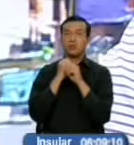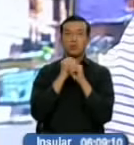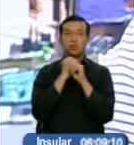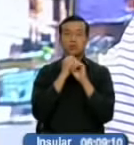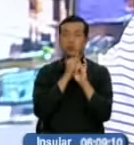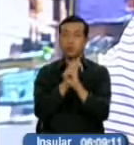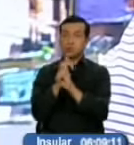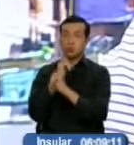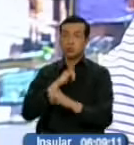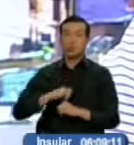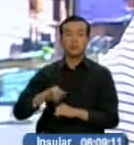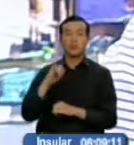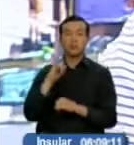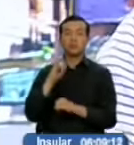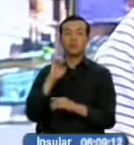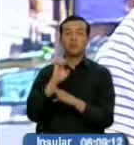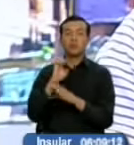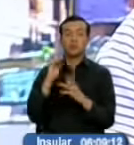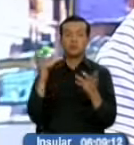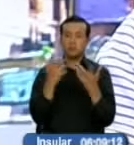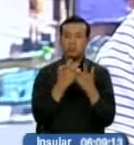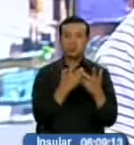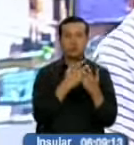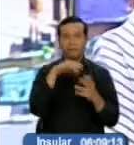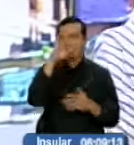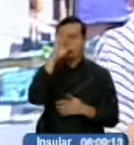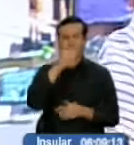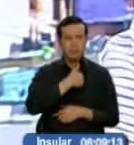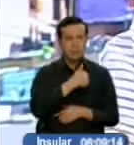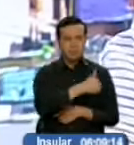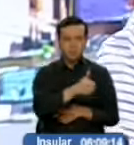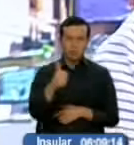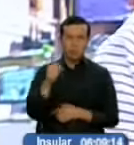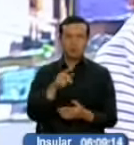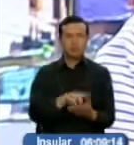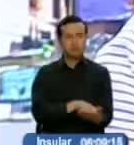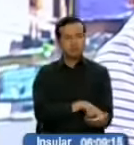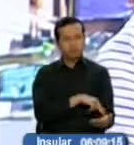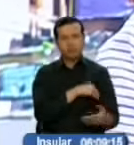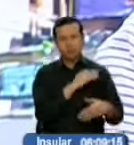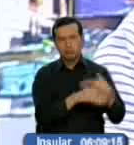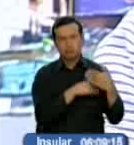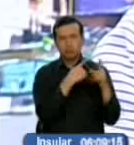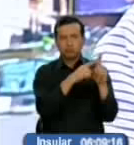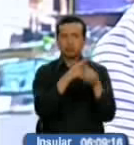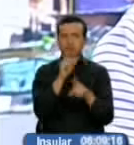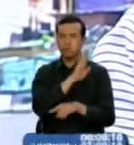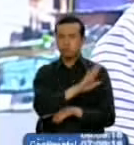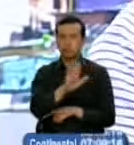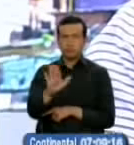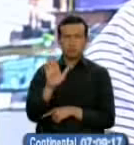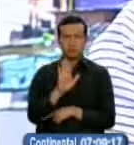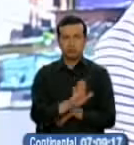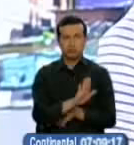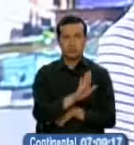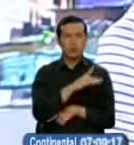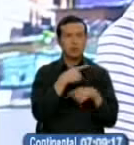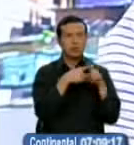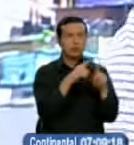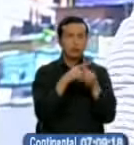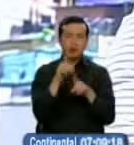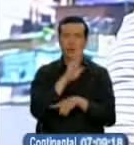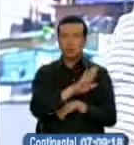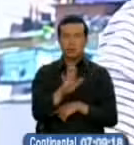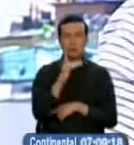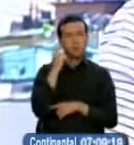país, de agruparnos desde nuestros puntos de vista, desde nuestras trayectorias diferentes, desde nuestras diferentes posiciones,